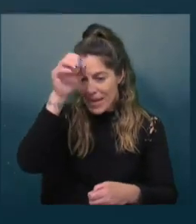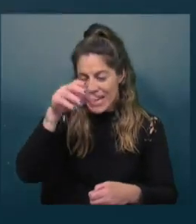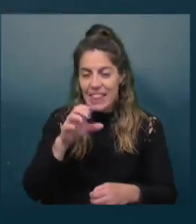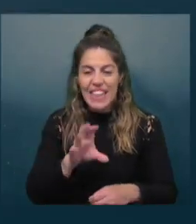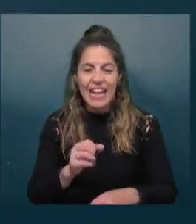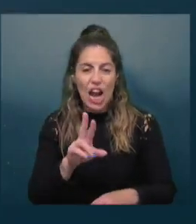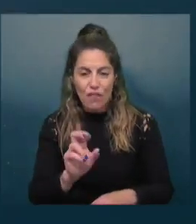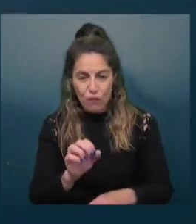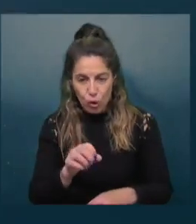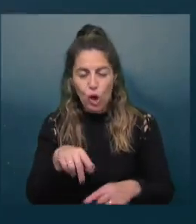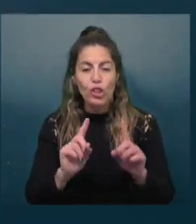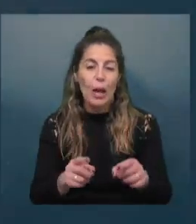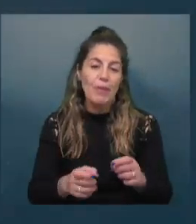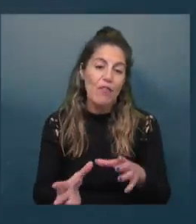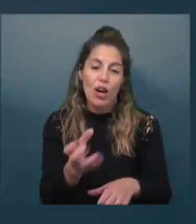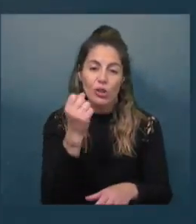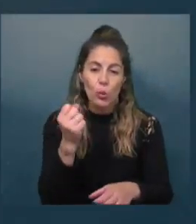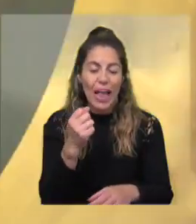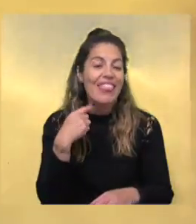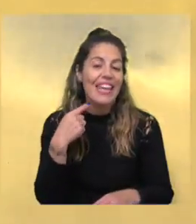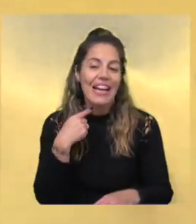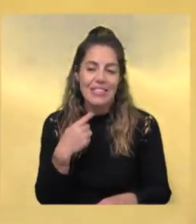captura de gases de vertedero.